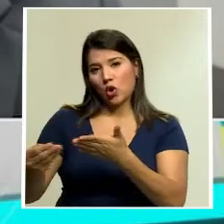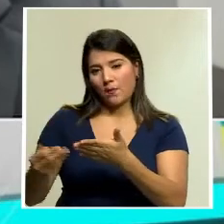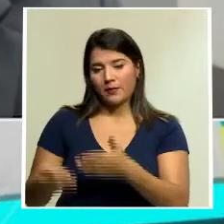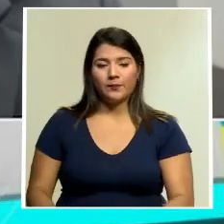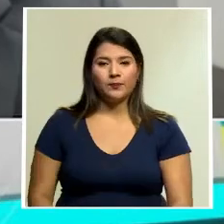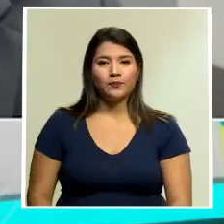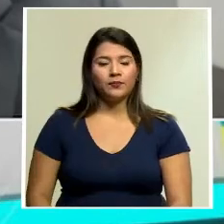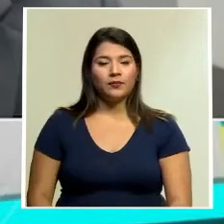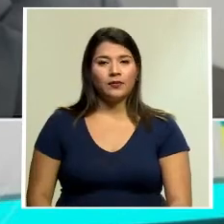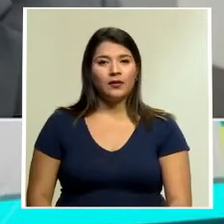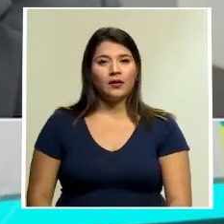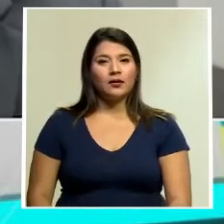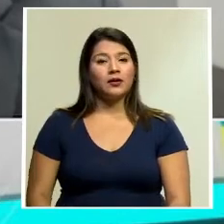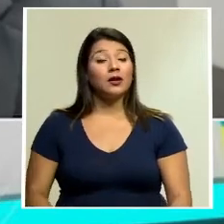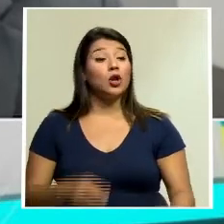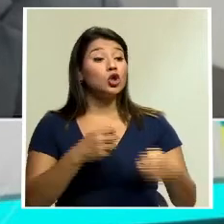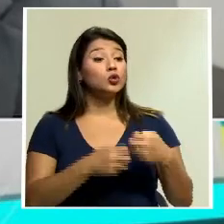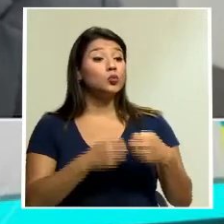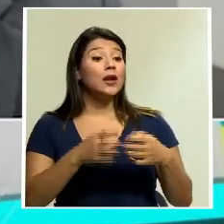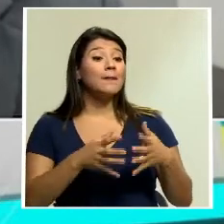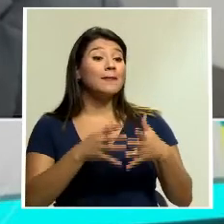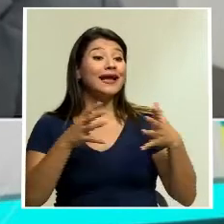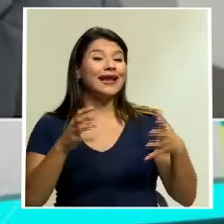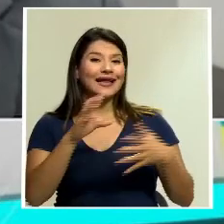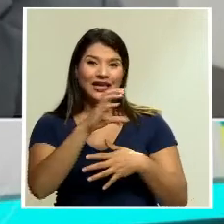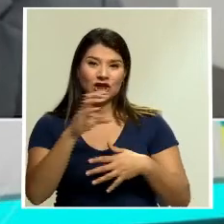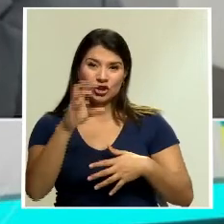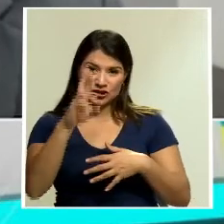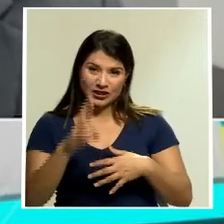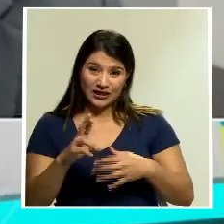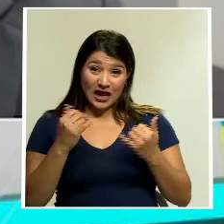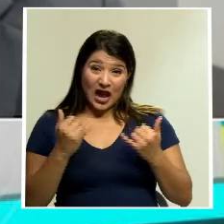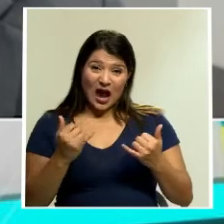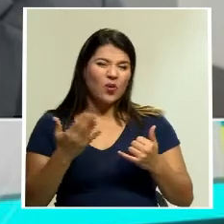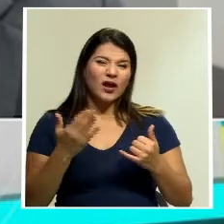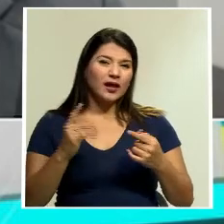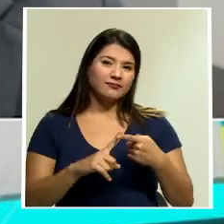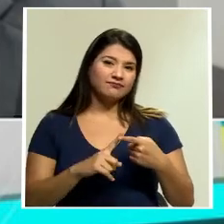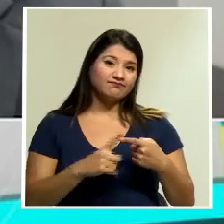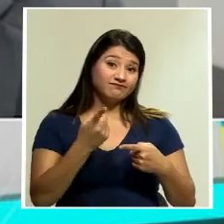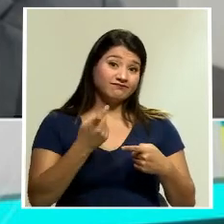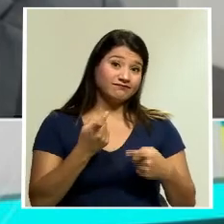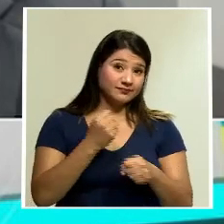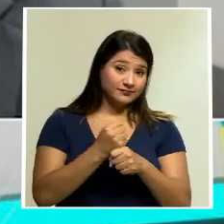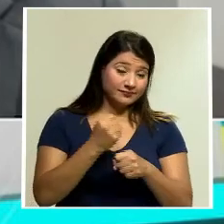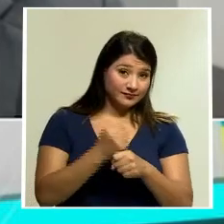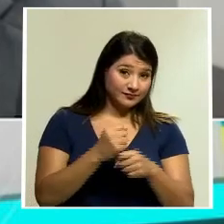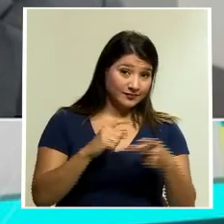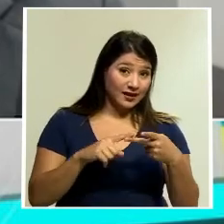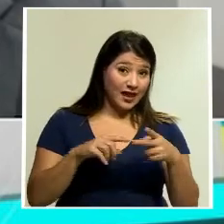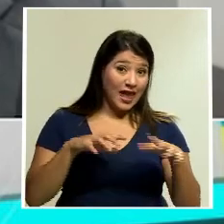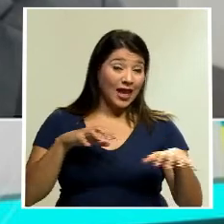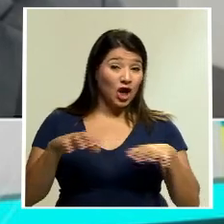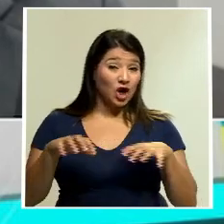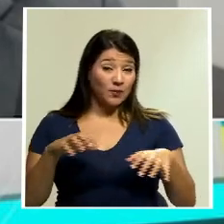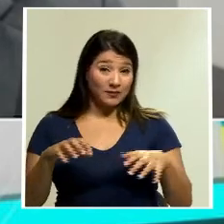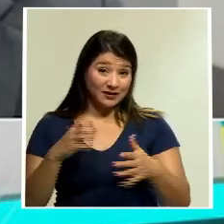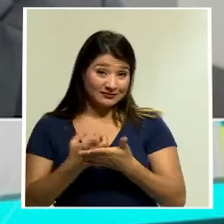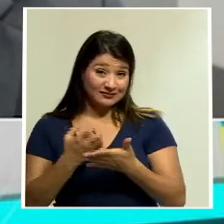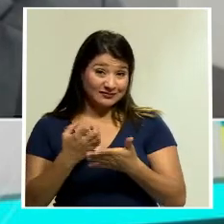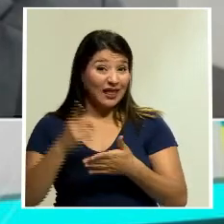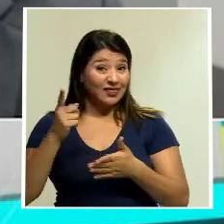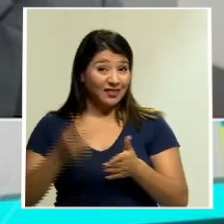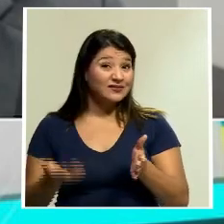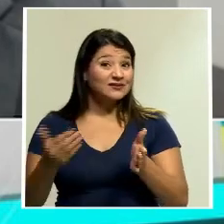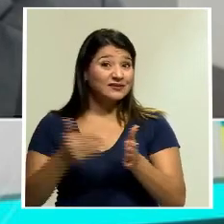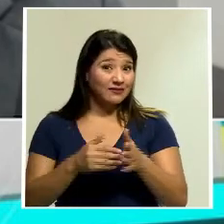dos de los grandes problemas del país son el desempleo y la reactivación económica. ¿Cuál es su propuesta